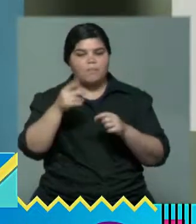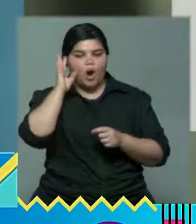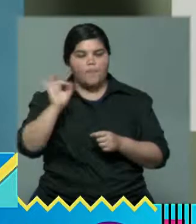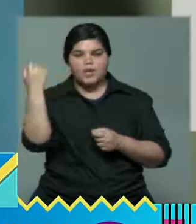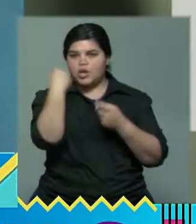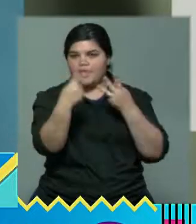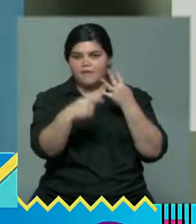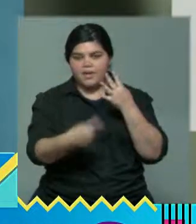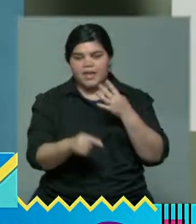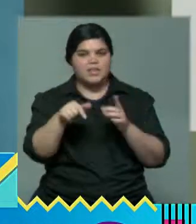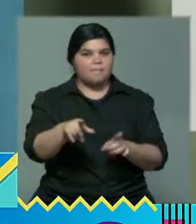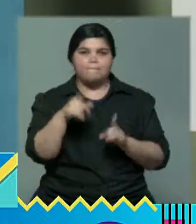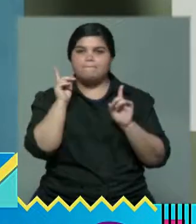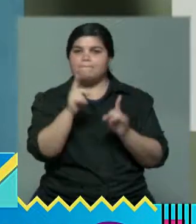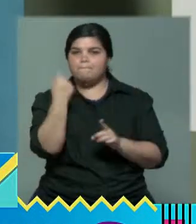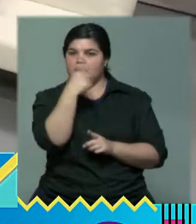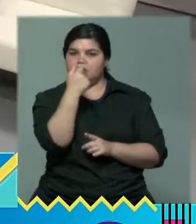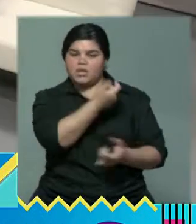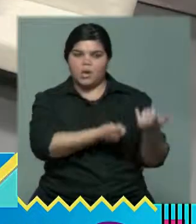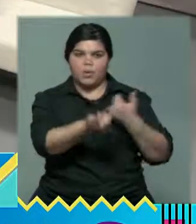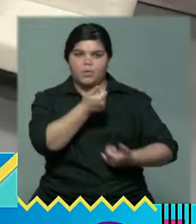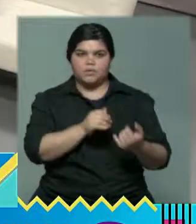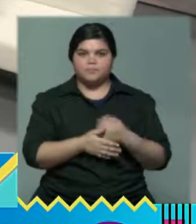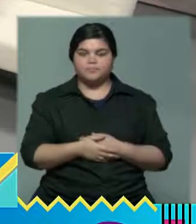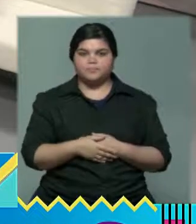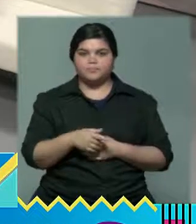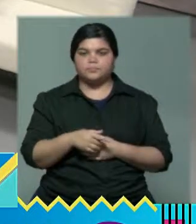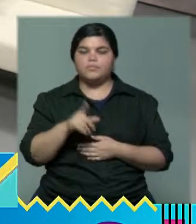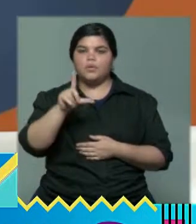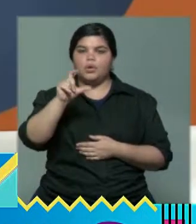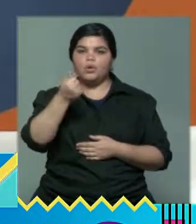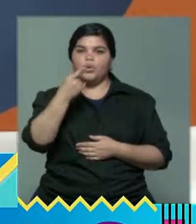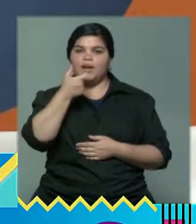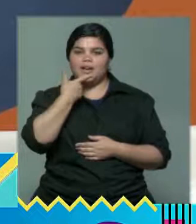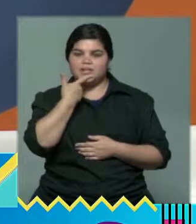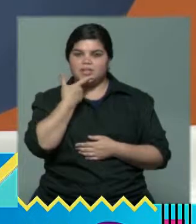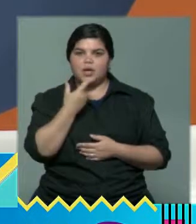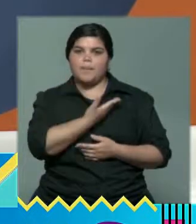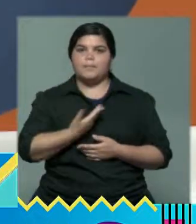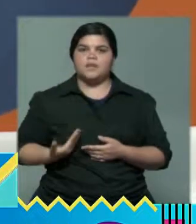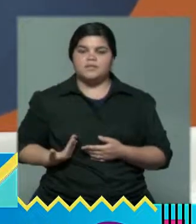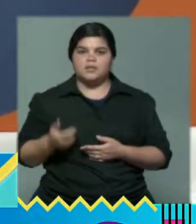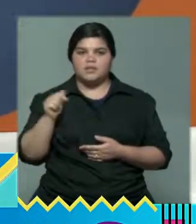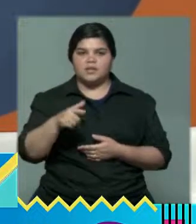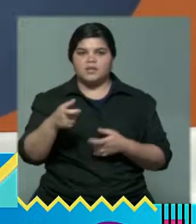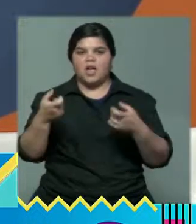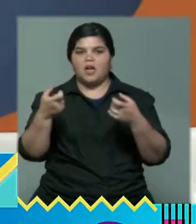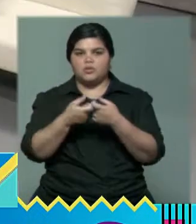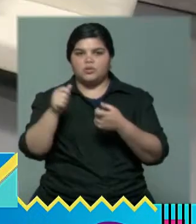la presentación. Primero presento a Lucas Selecur, presidente de la Fundación SUMEC. Muchas gracias, Lucas, por estar aquí. ¿Qué tal?